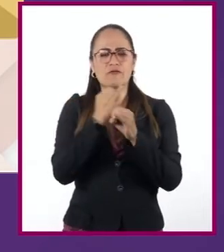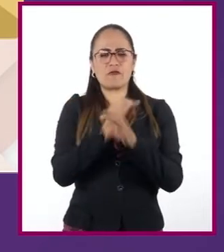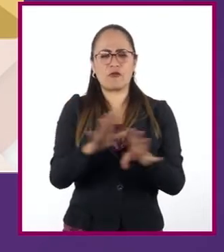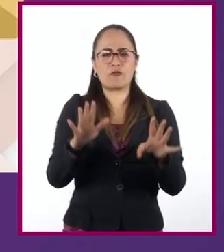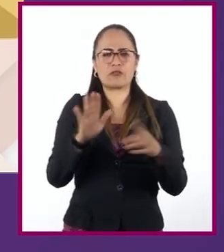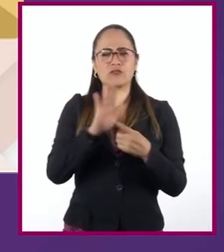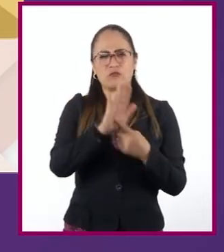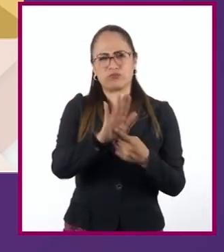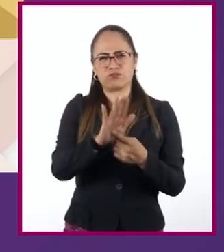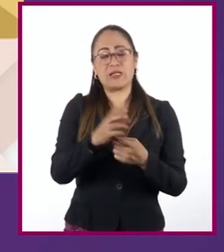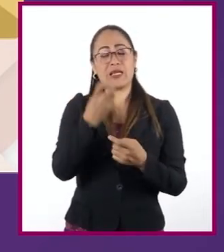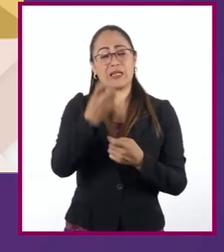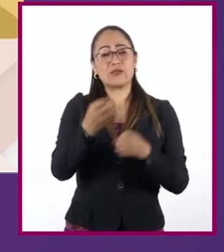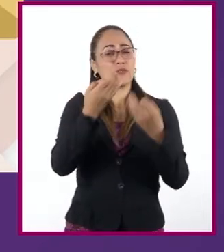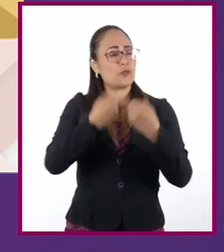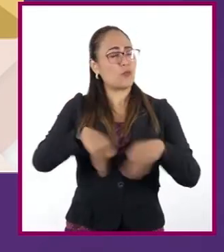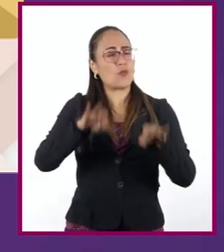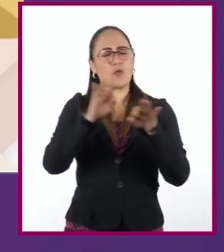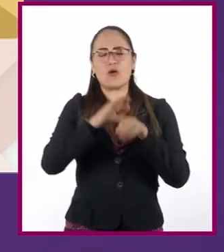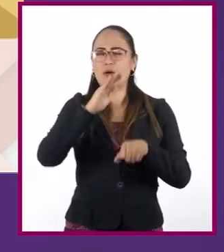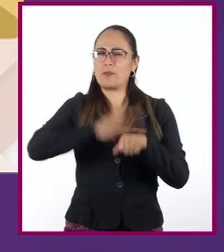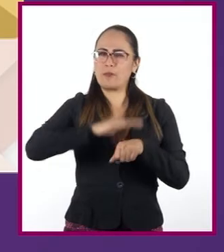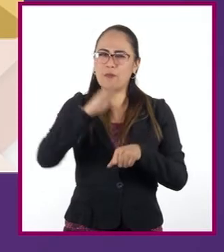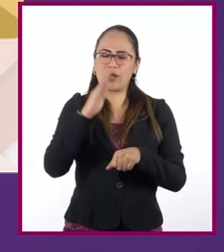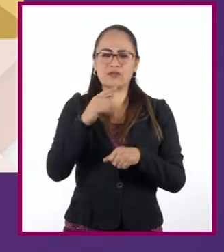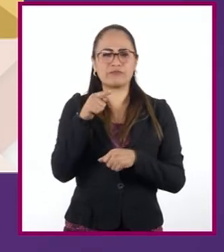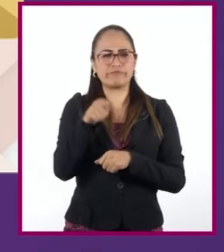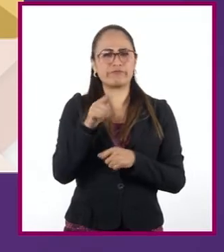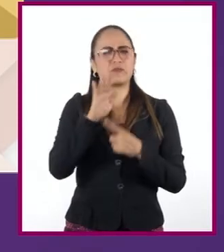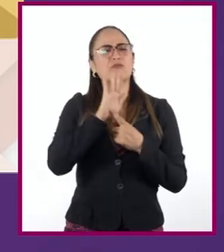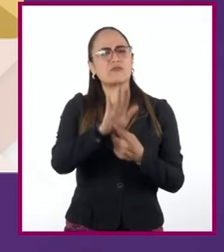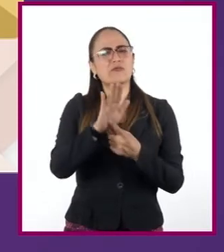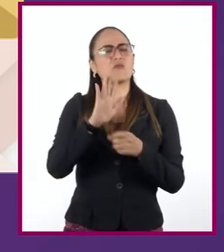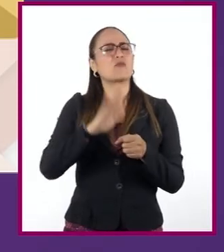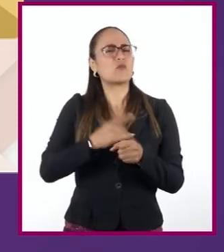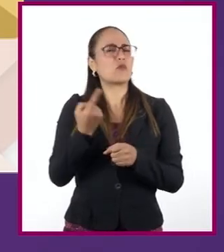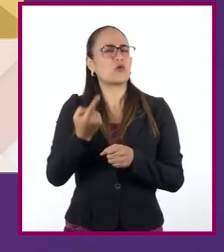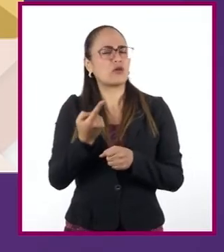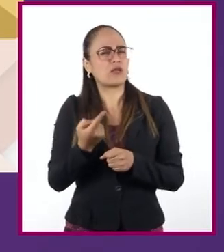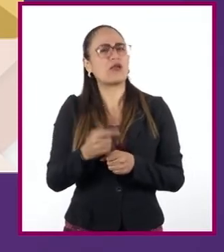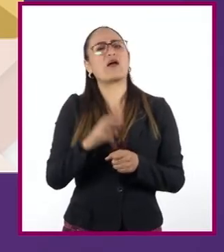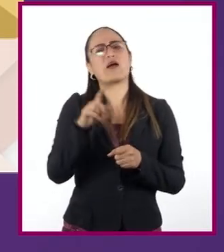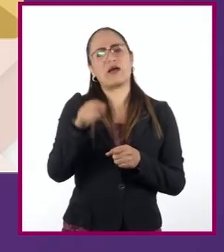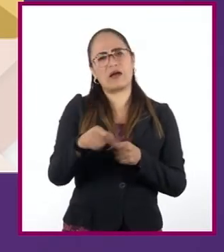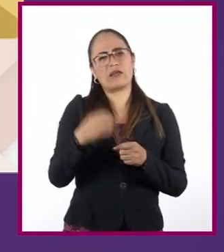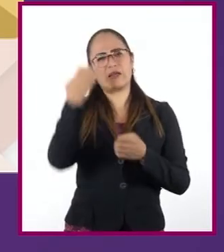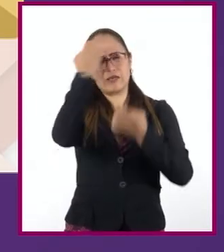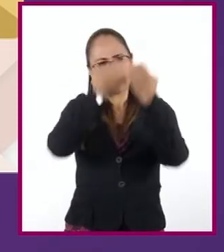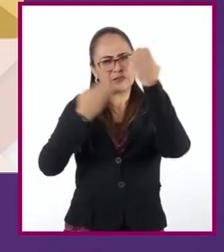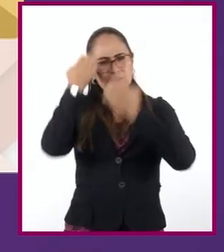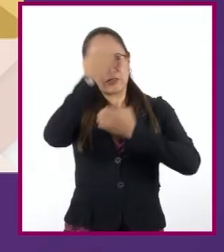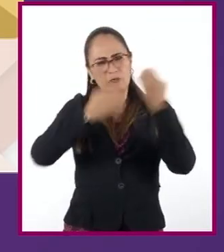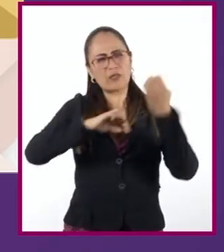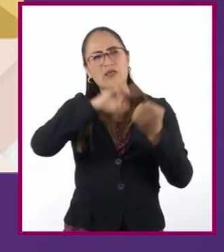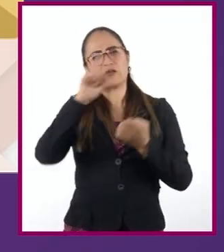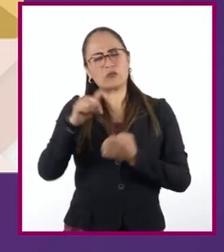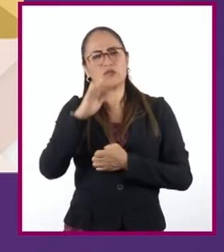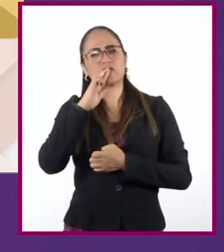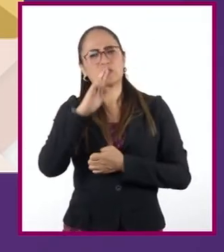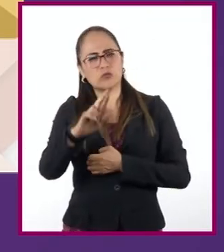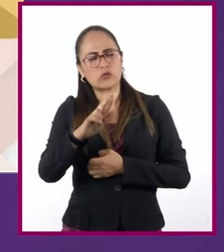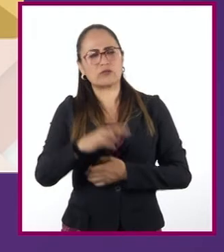la parte más importante de su informe, porque aquí presentarán su análisis de los resultados de la